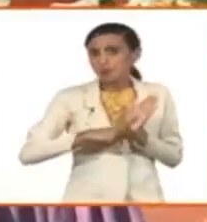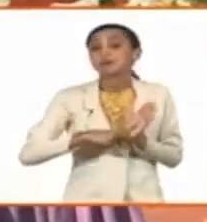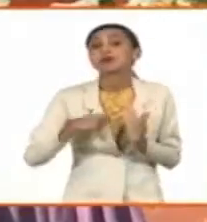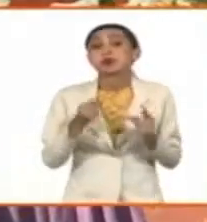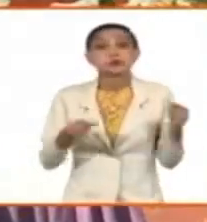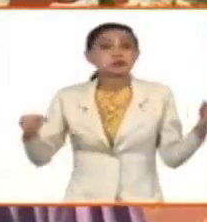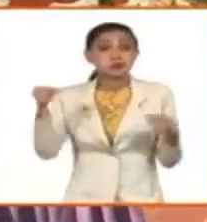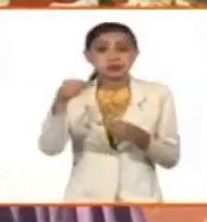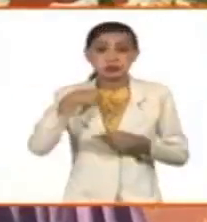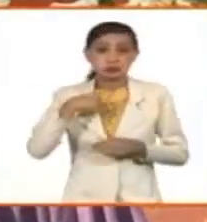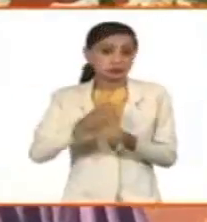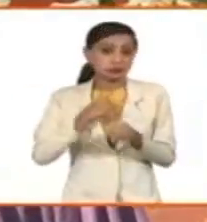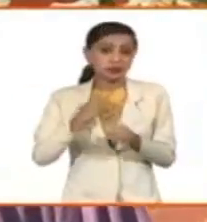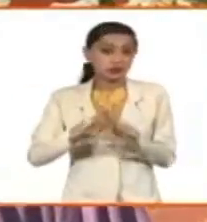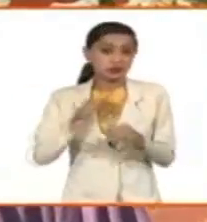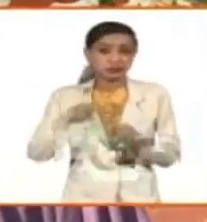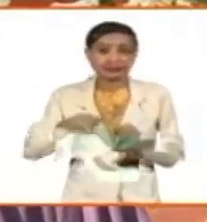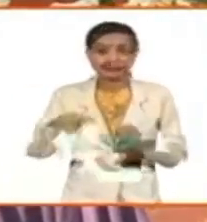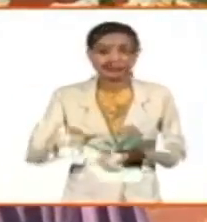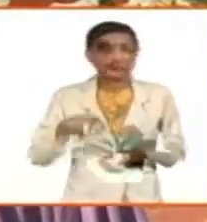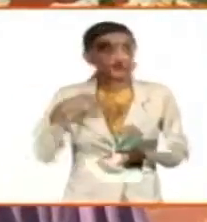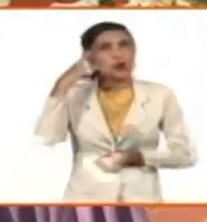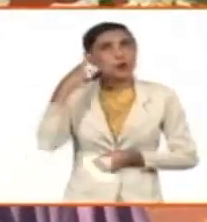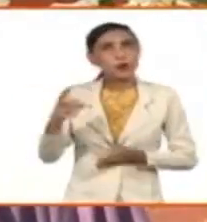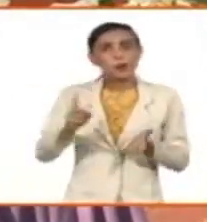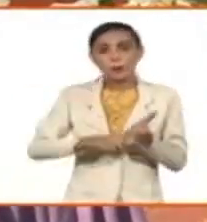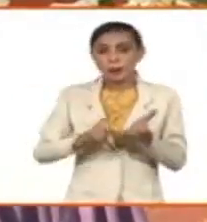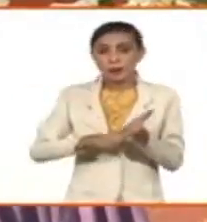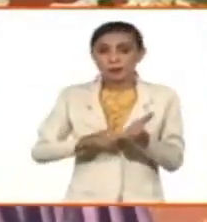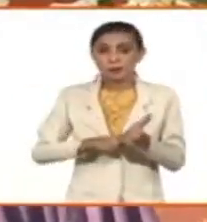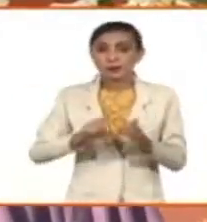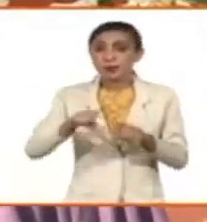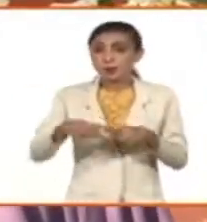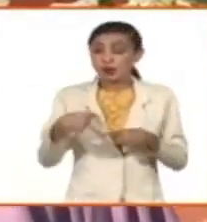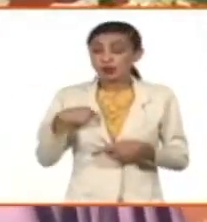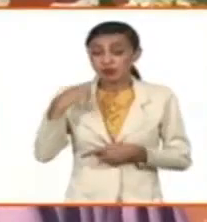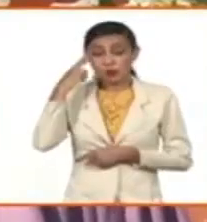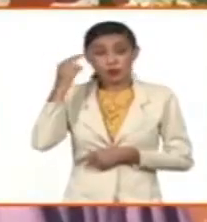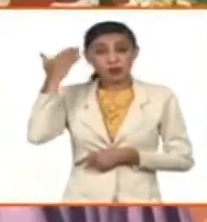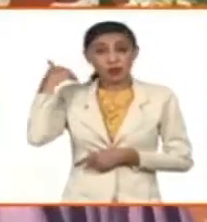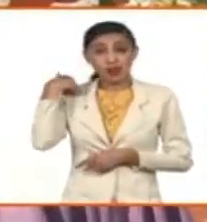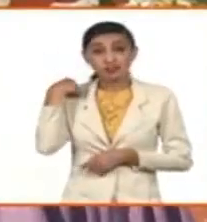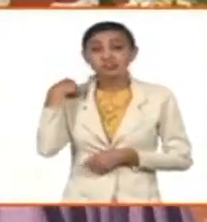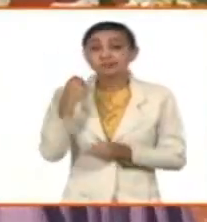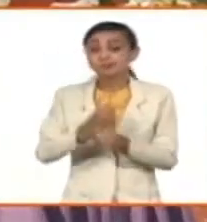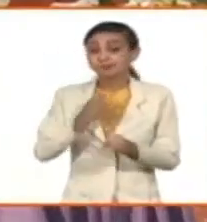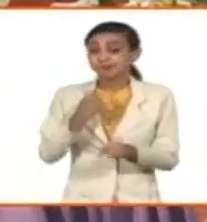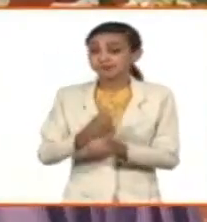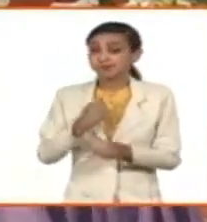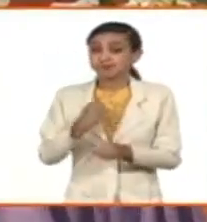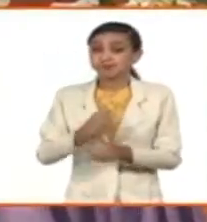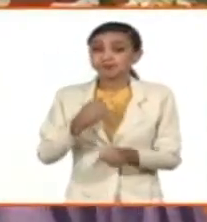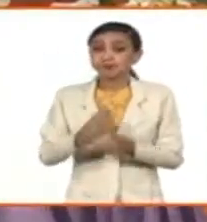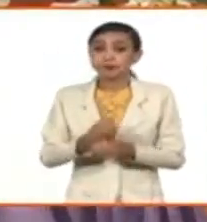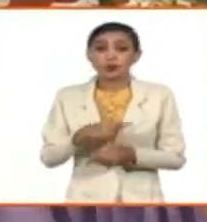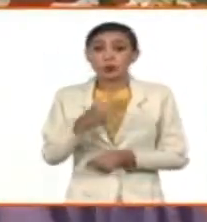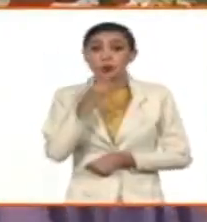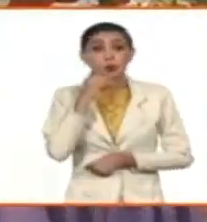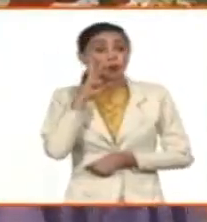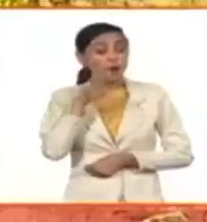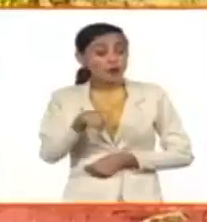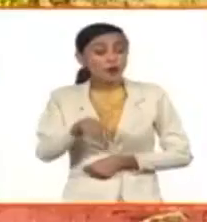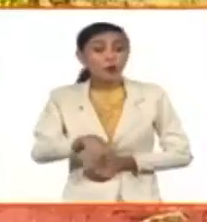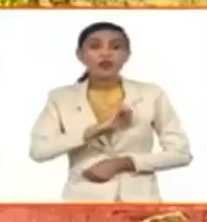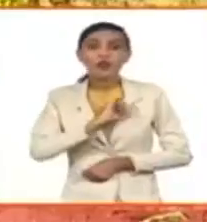principal. Día a día me estoy acordando de él porque bastante que trabajó y no pudo ver los logros que hemos tenido